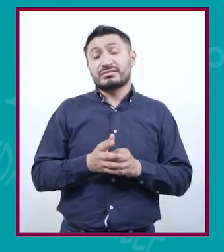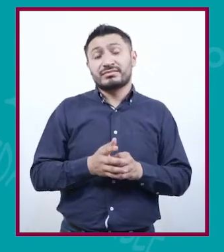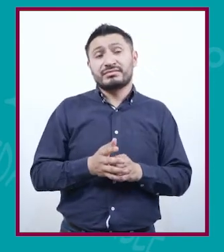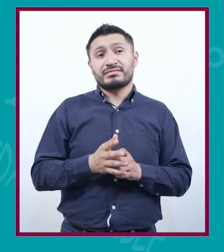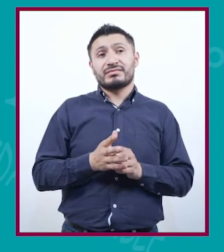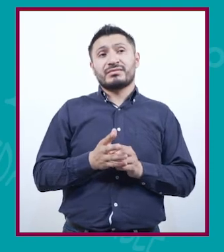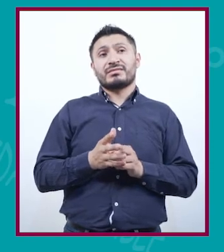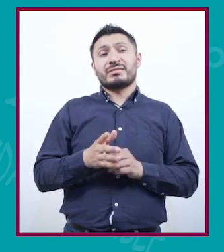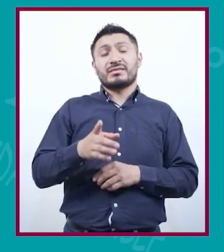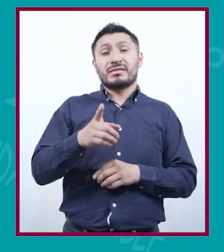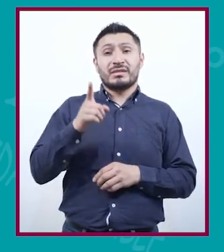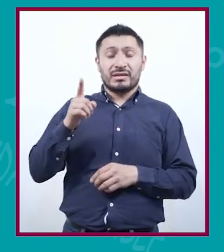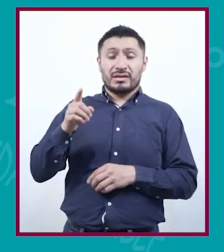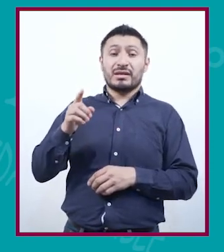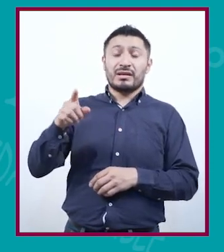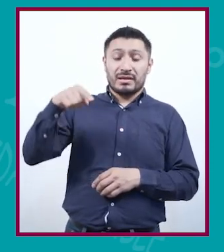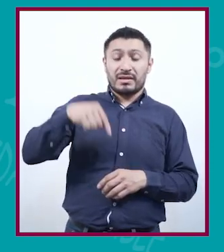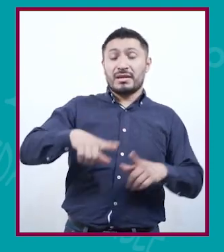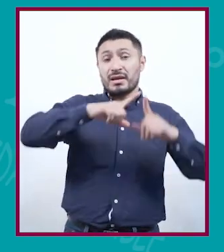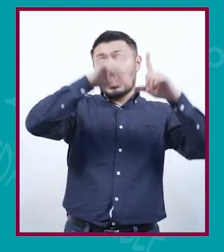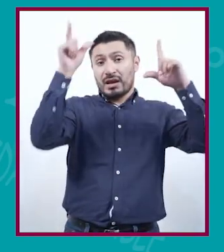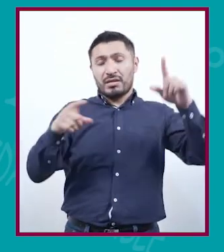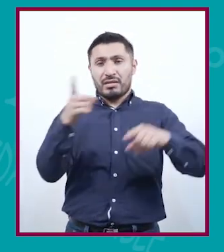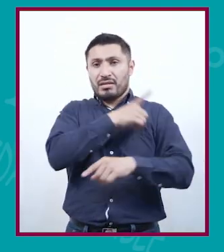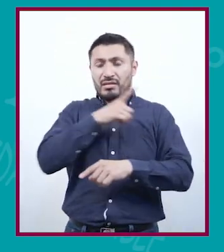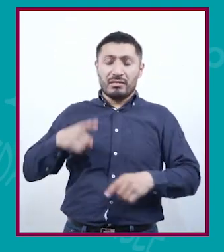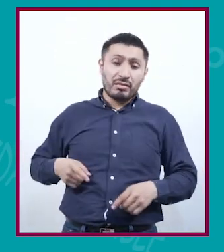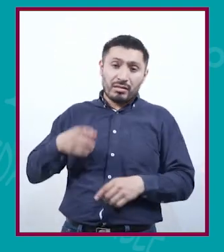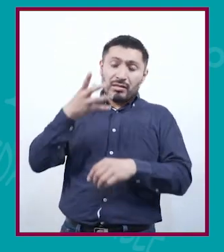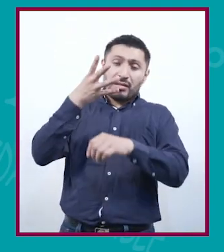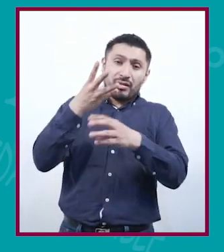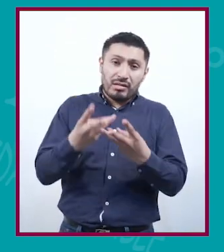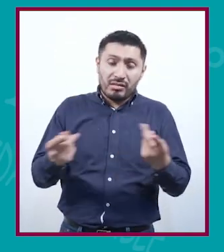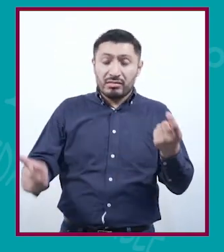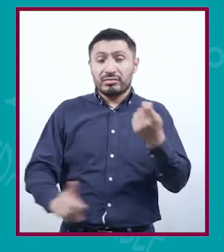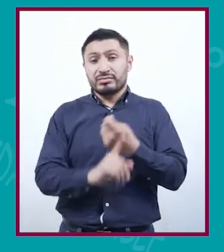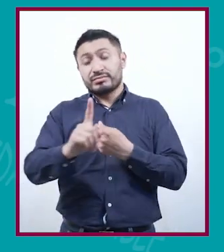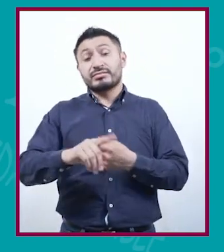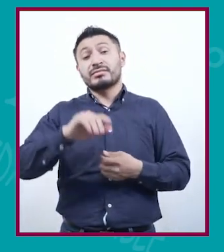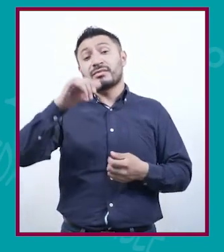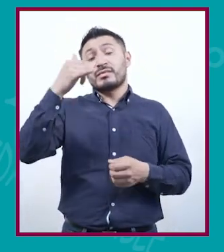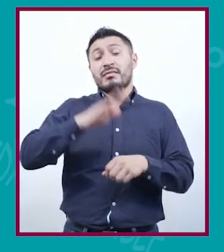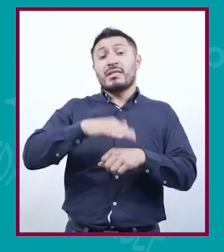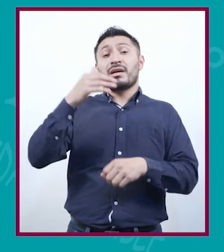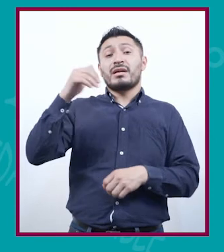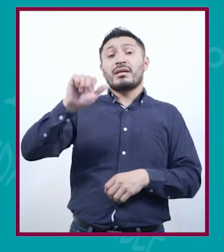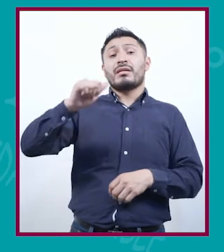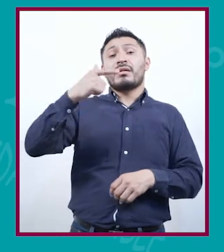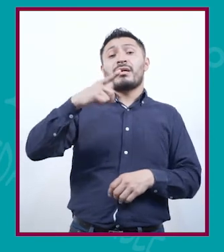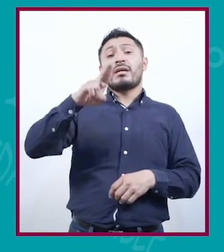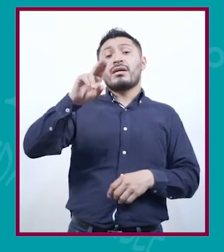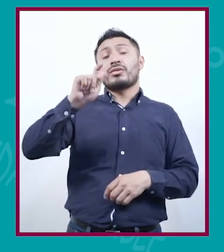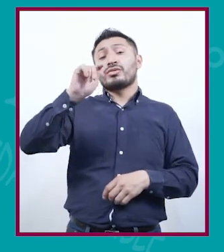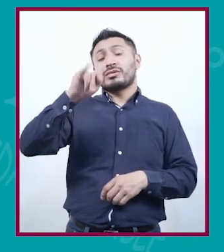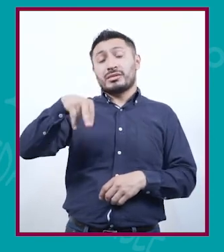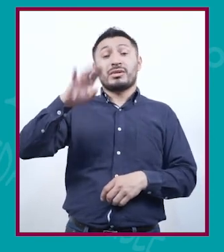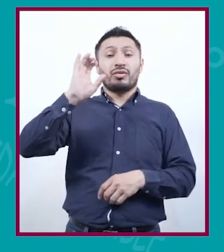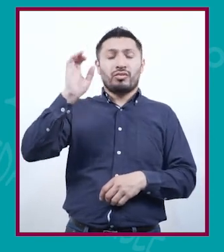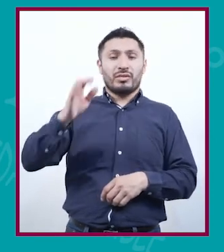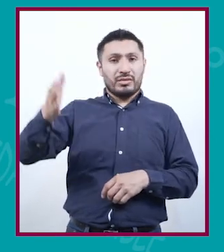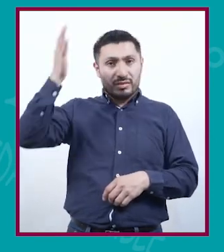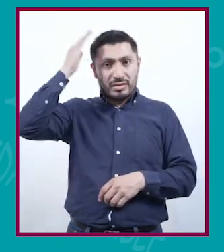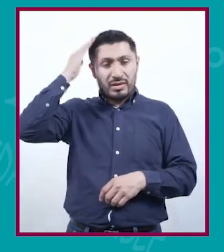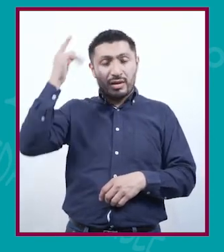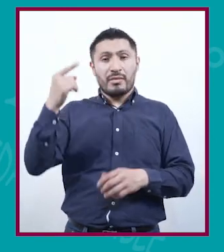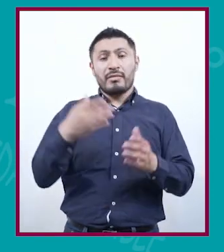problemas tuvo que hacerle frente el Imperio Mexicano y particularmente Agustín de Iturbide cuando él encabeza el